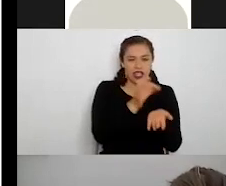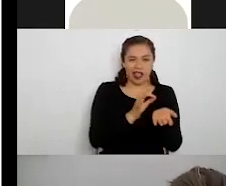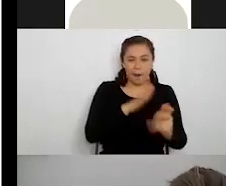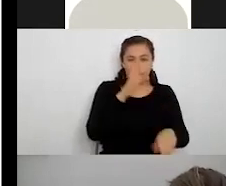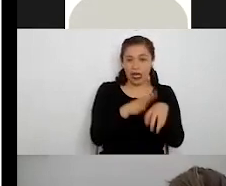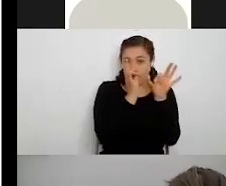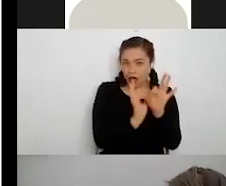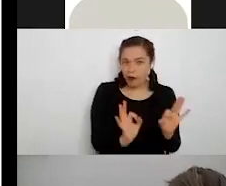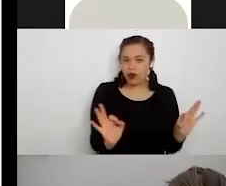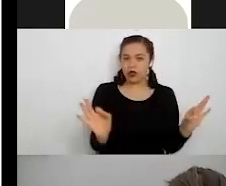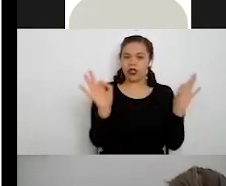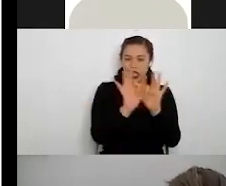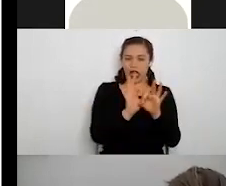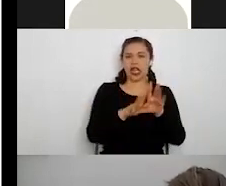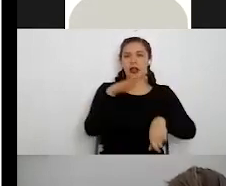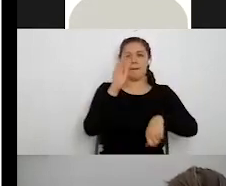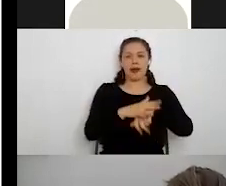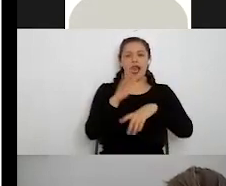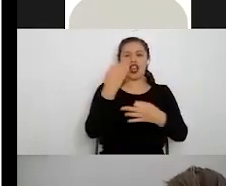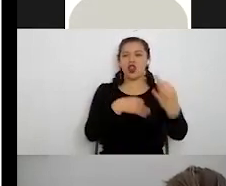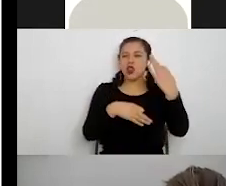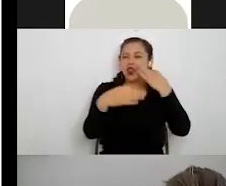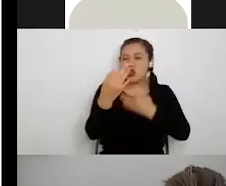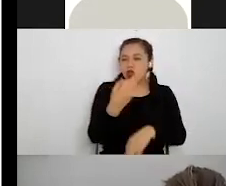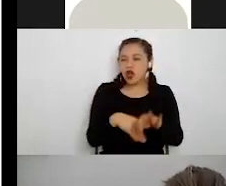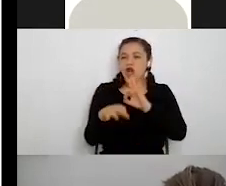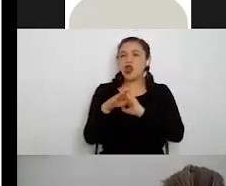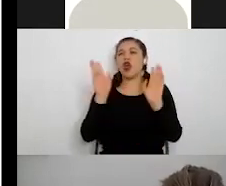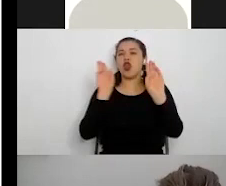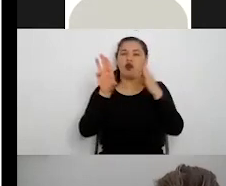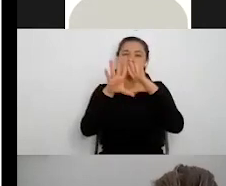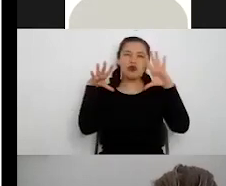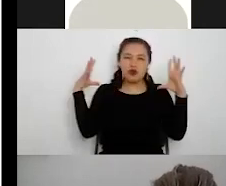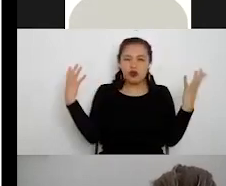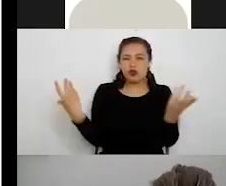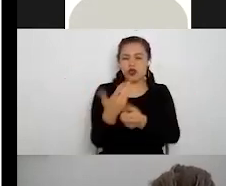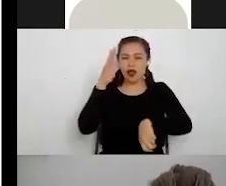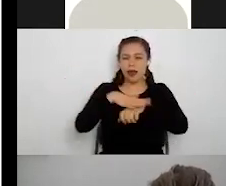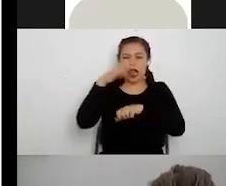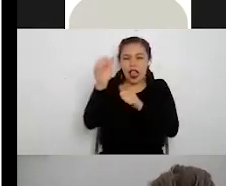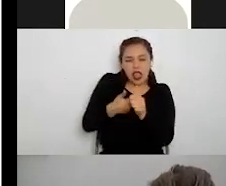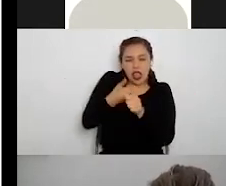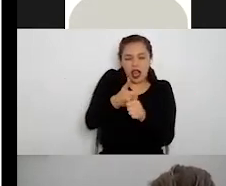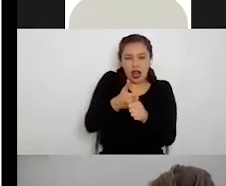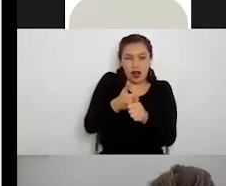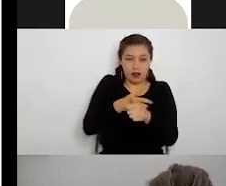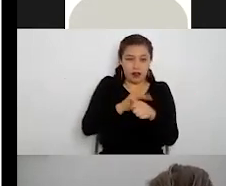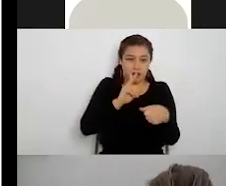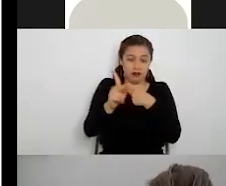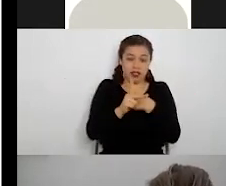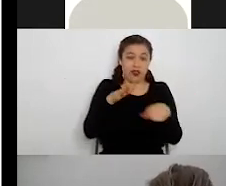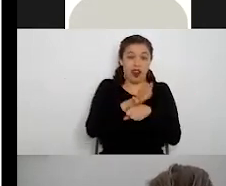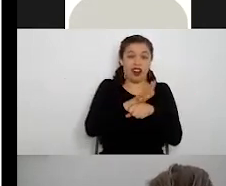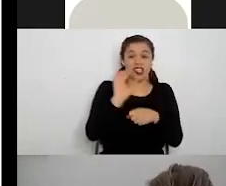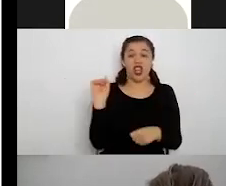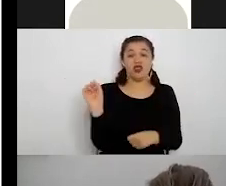sería la del refugio de todas las inversiones del mundo, la que les da seguridad en todos los países, es el dólar.